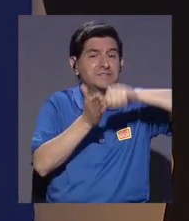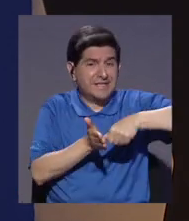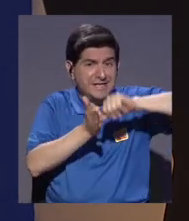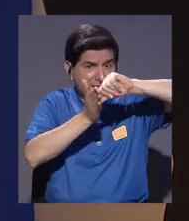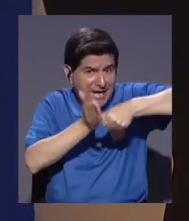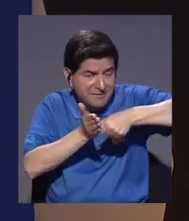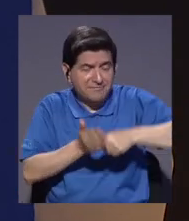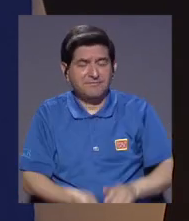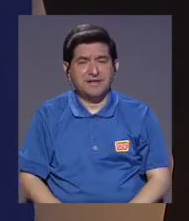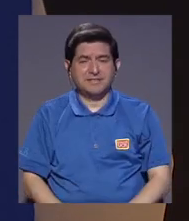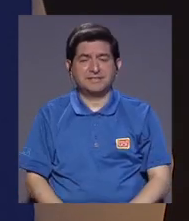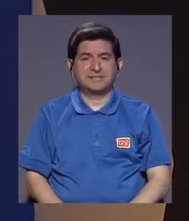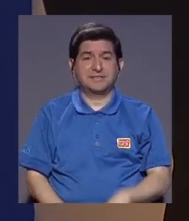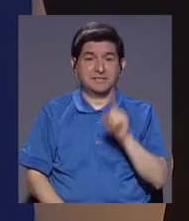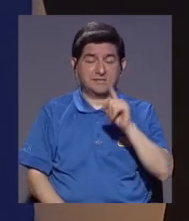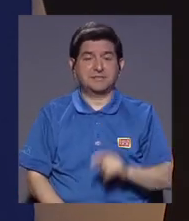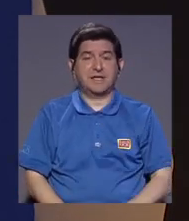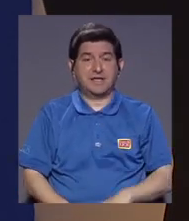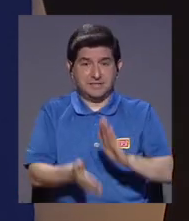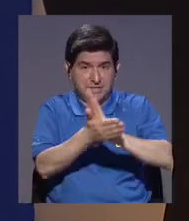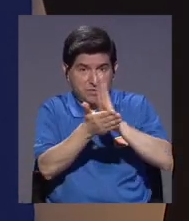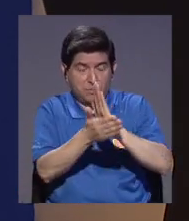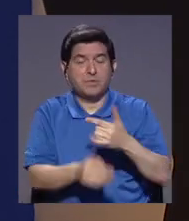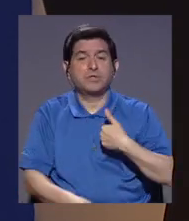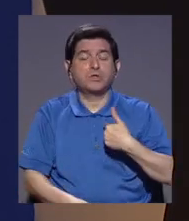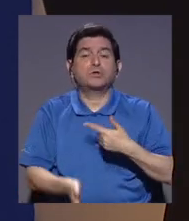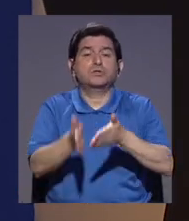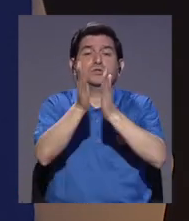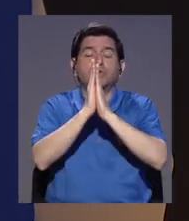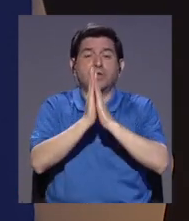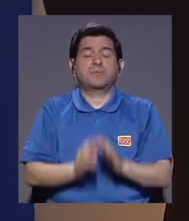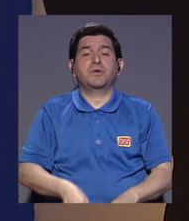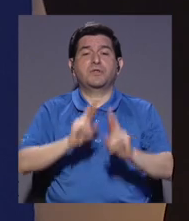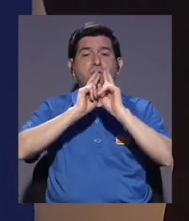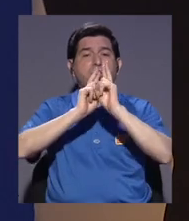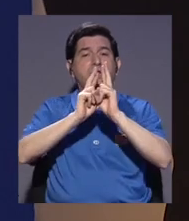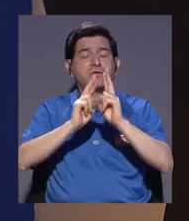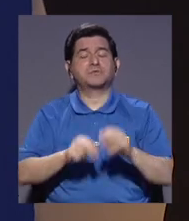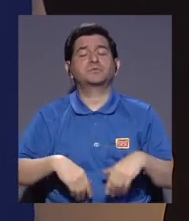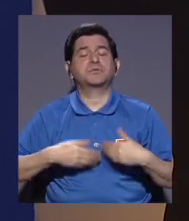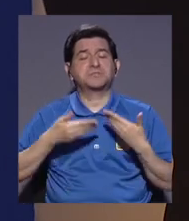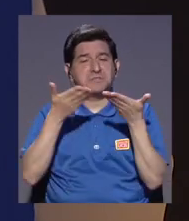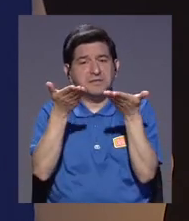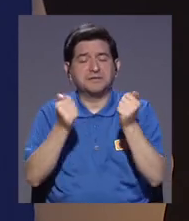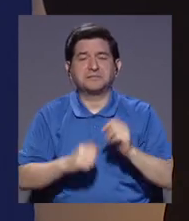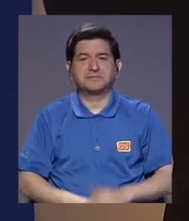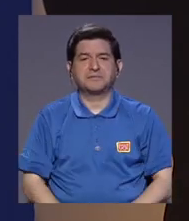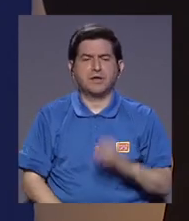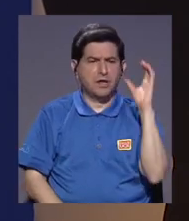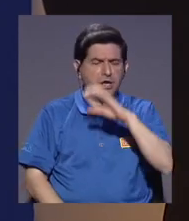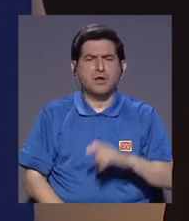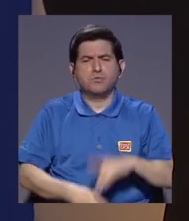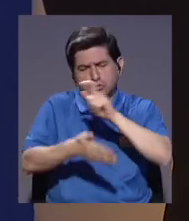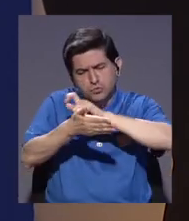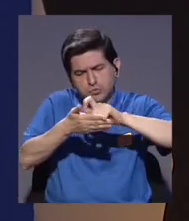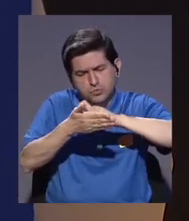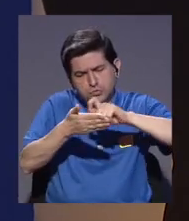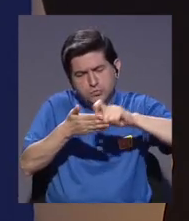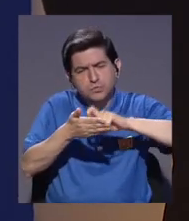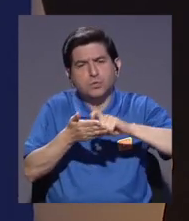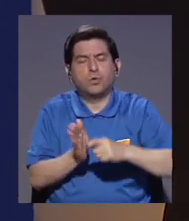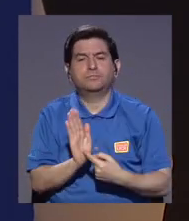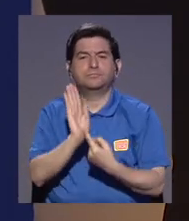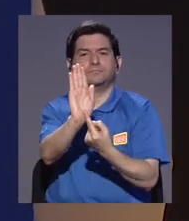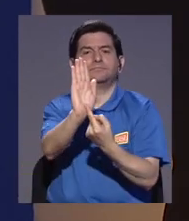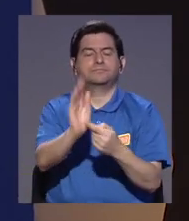insiste en entregarme telefax yo le pido que se lleve la respuesta y entonces de inmediato buscó lapicero y papel